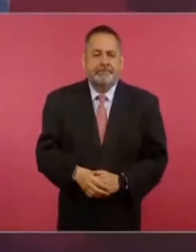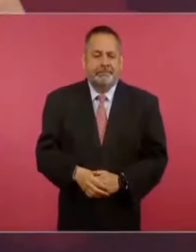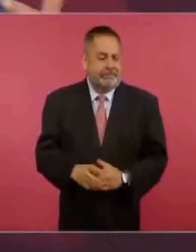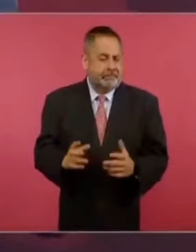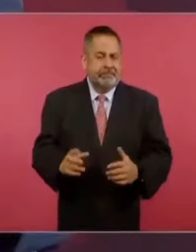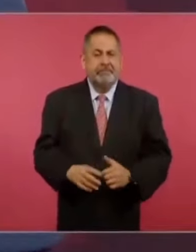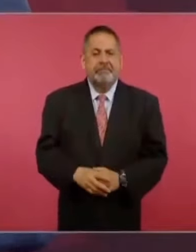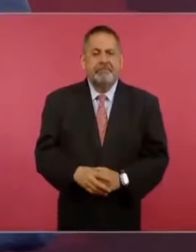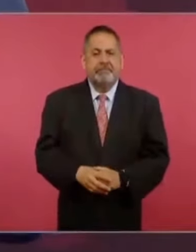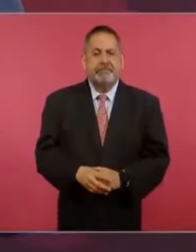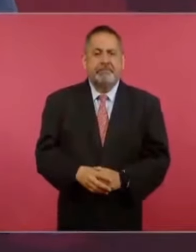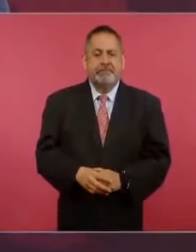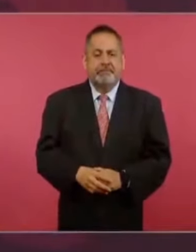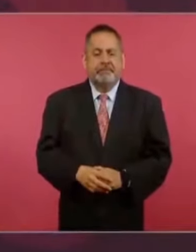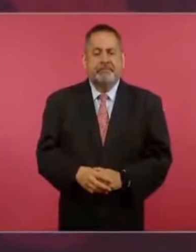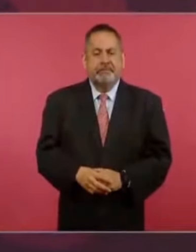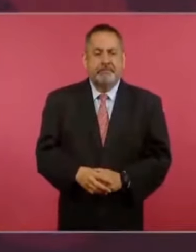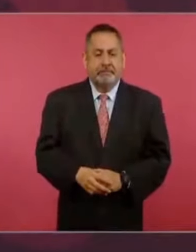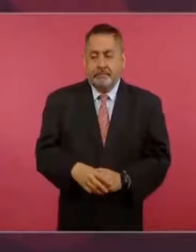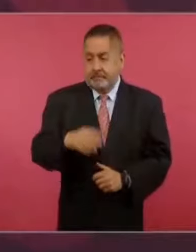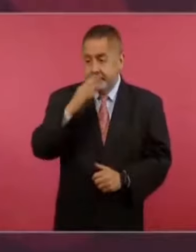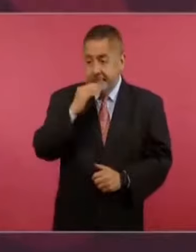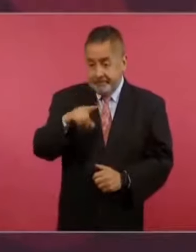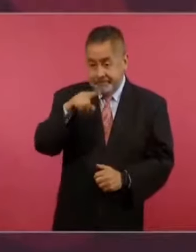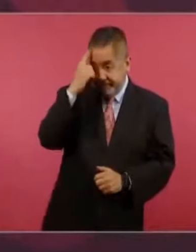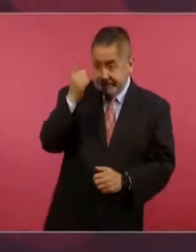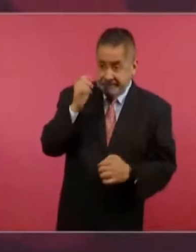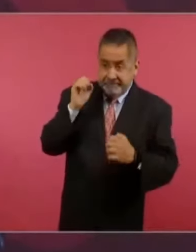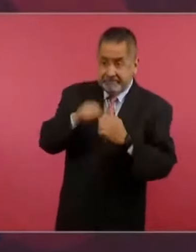Entonces, no es fácil